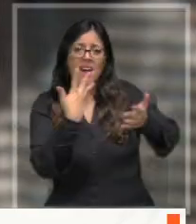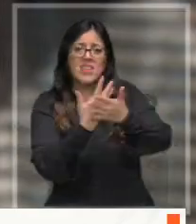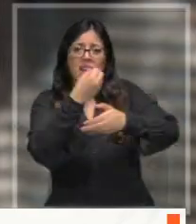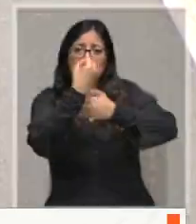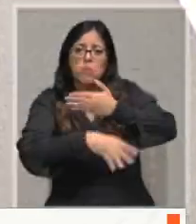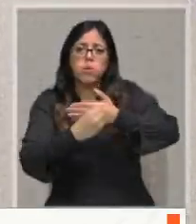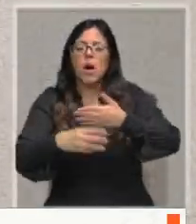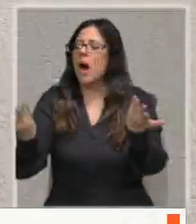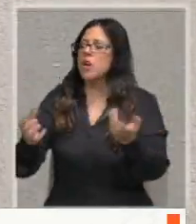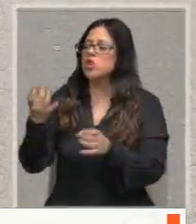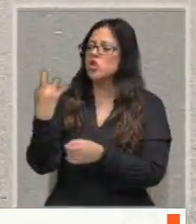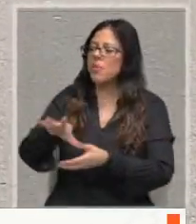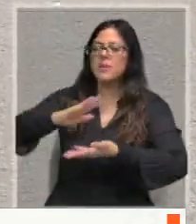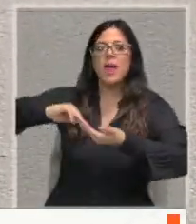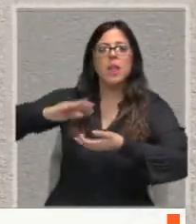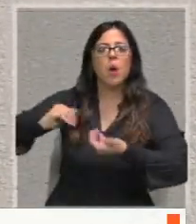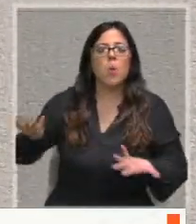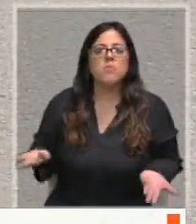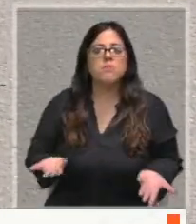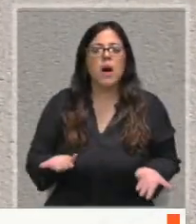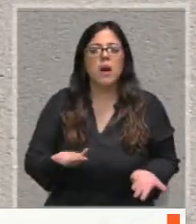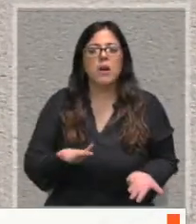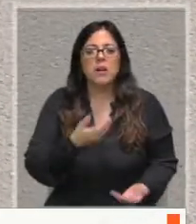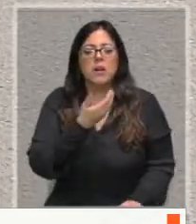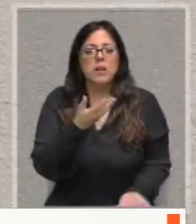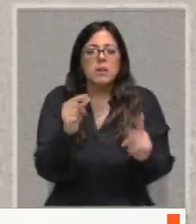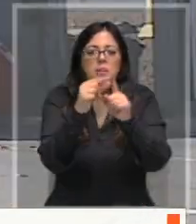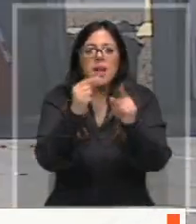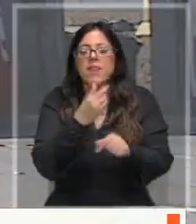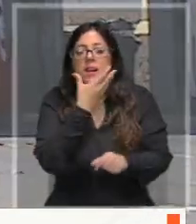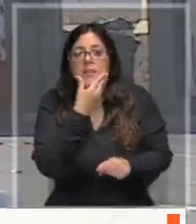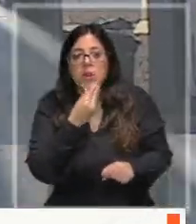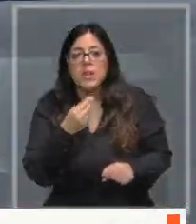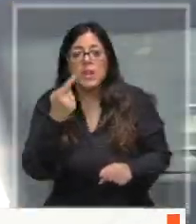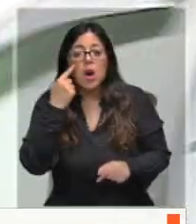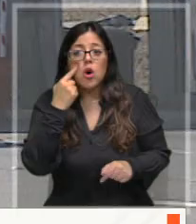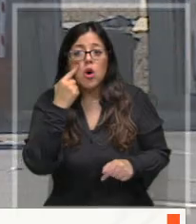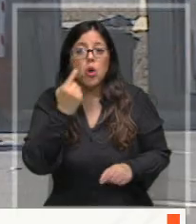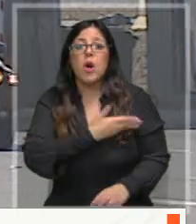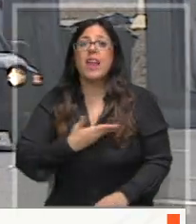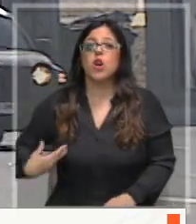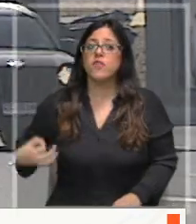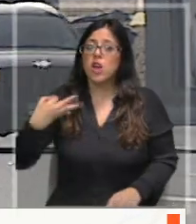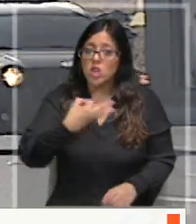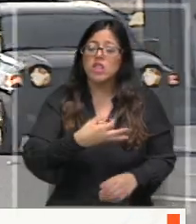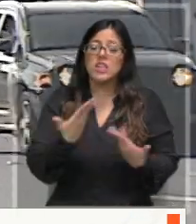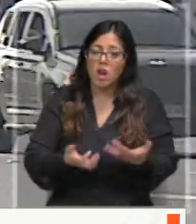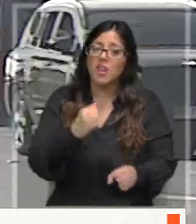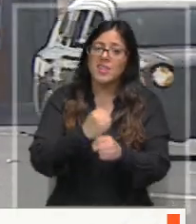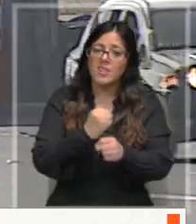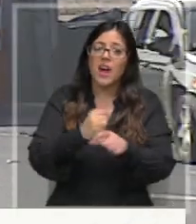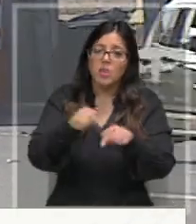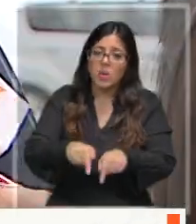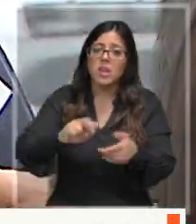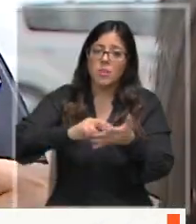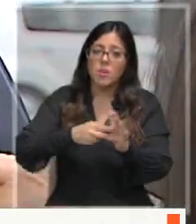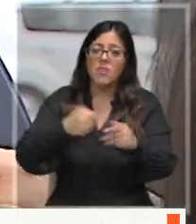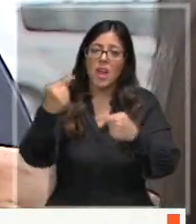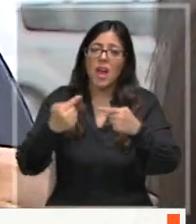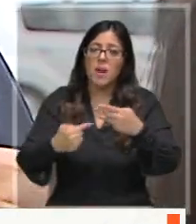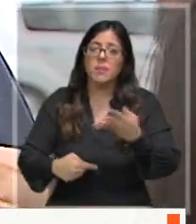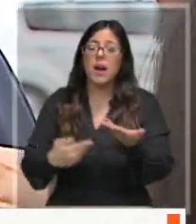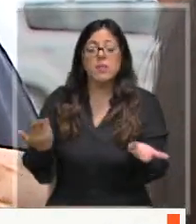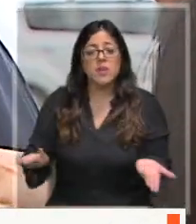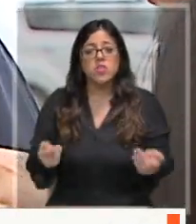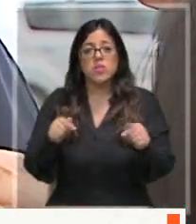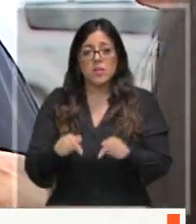palabras bonitas. Aunque sin mencionar proyectos en concreto, el gobierno anticipa que se está trabajando en la problemática. Bueno,